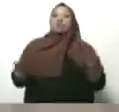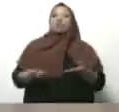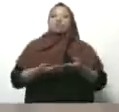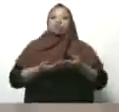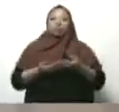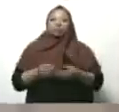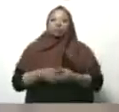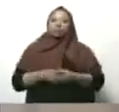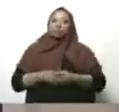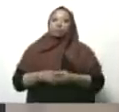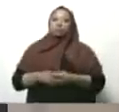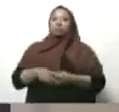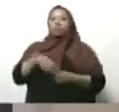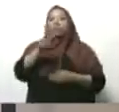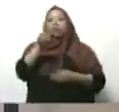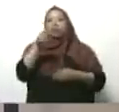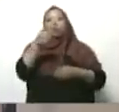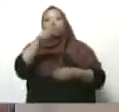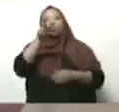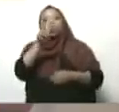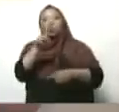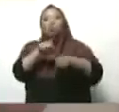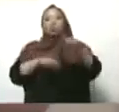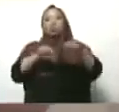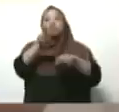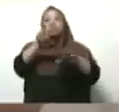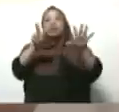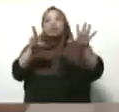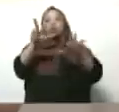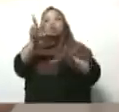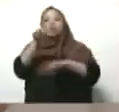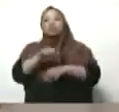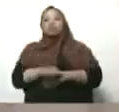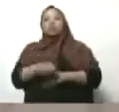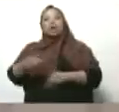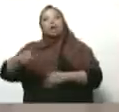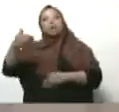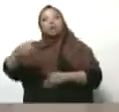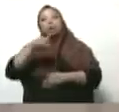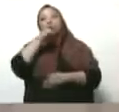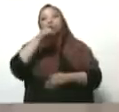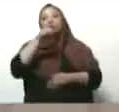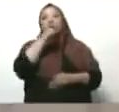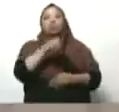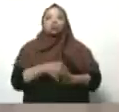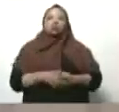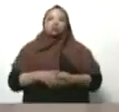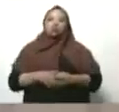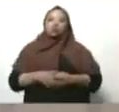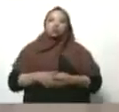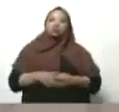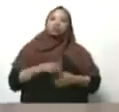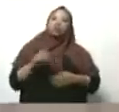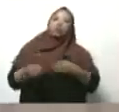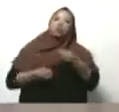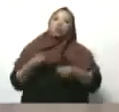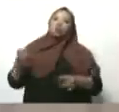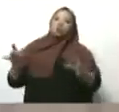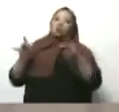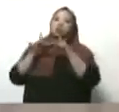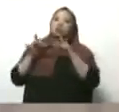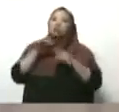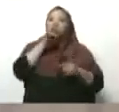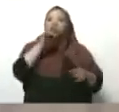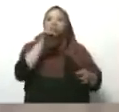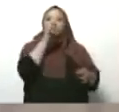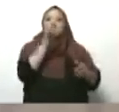en esta hora doce treinta y ocho minutos del mediodía tenemos importante información vamos a establecer un contacto con